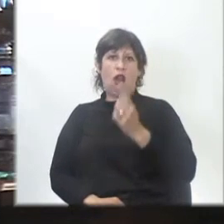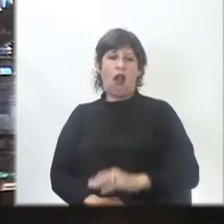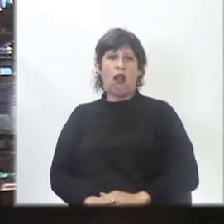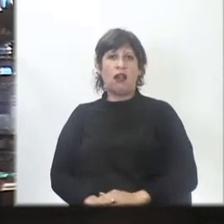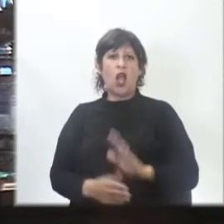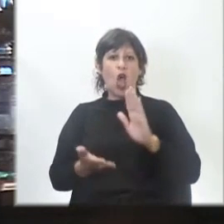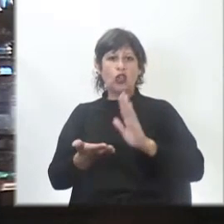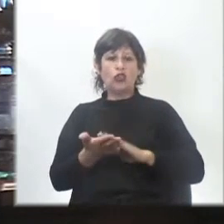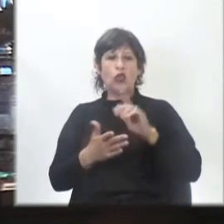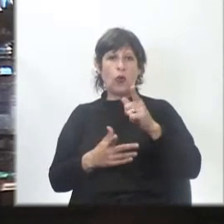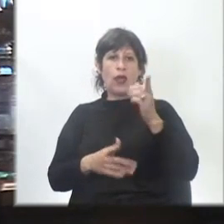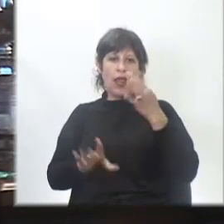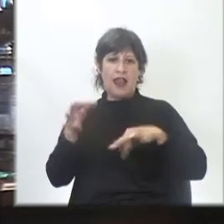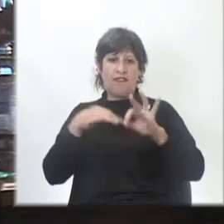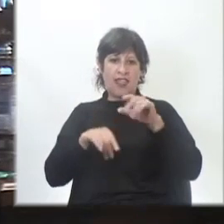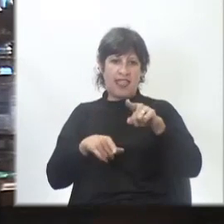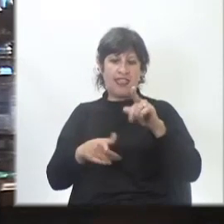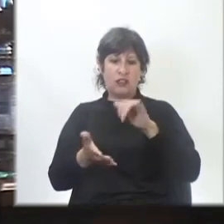sobre la venta de estos aviones?